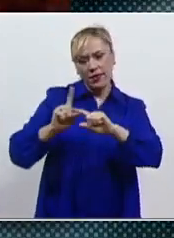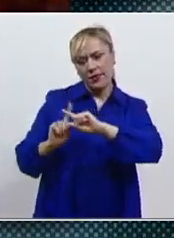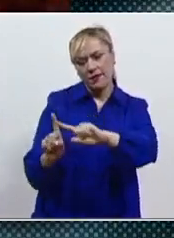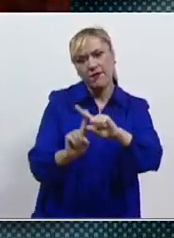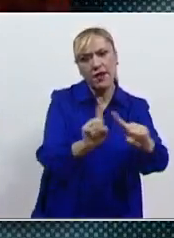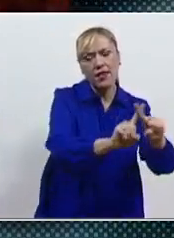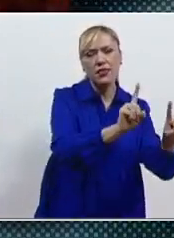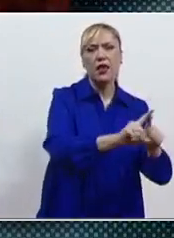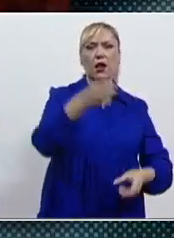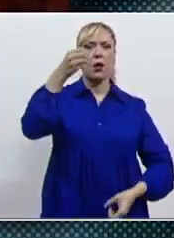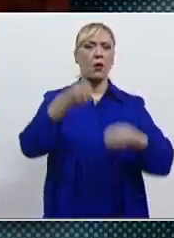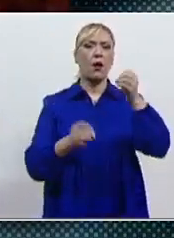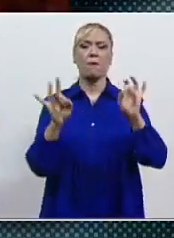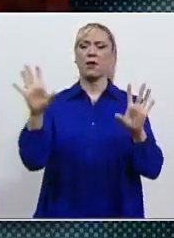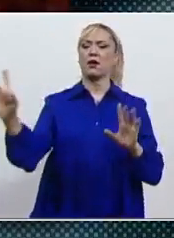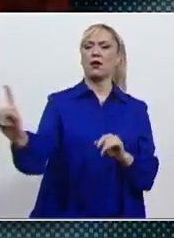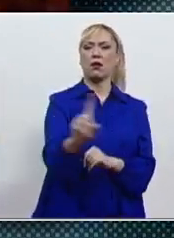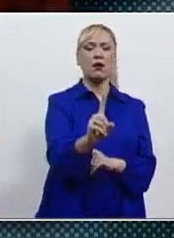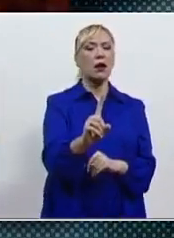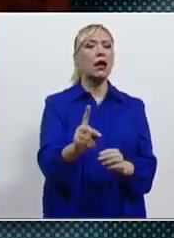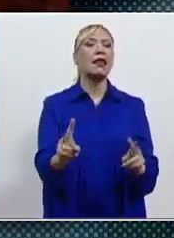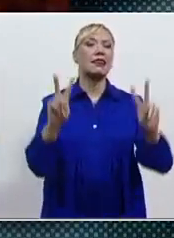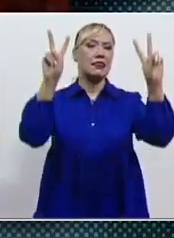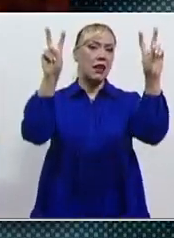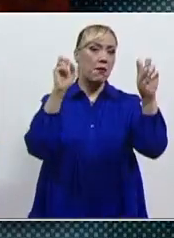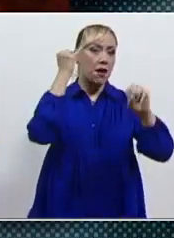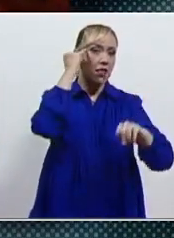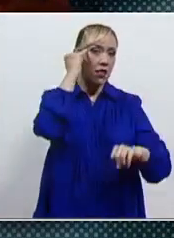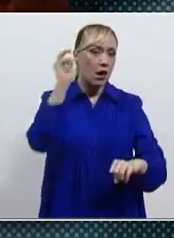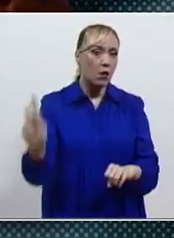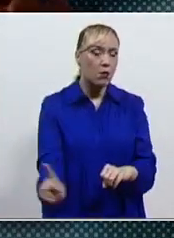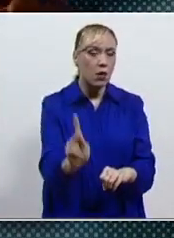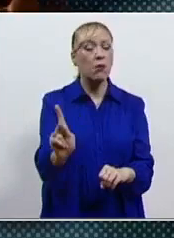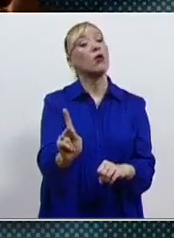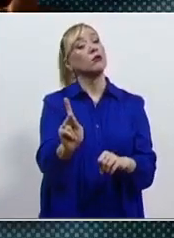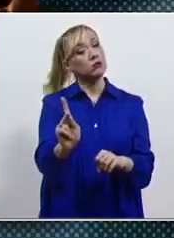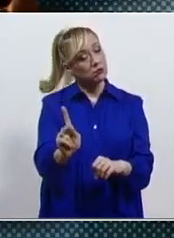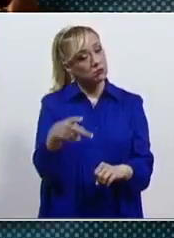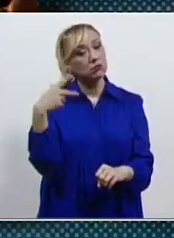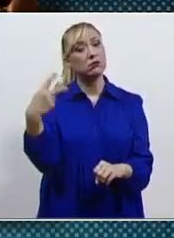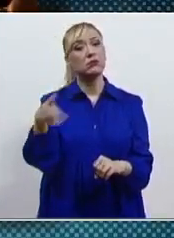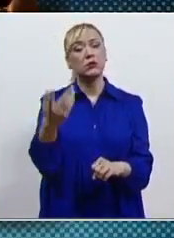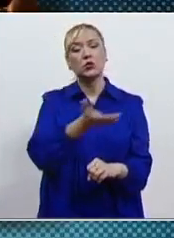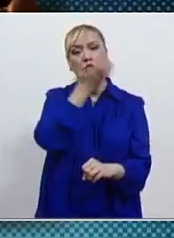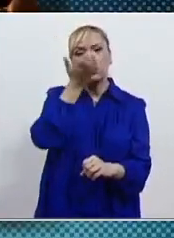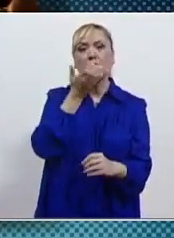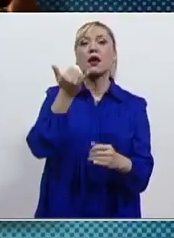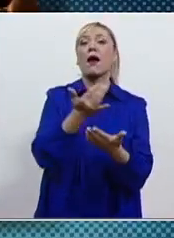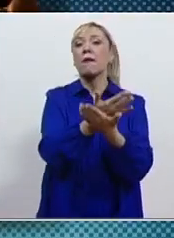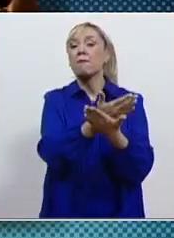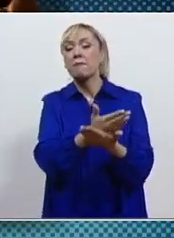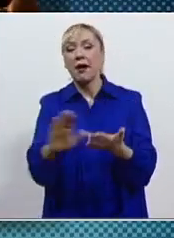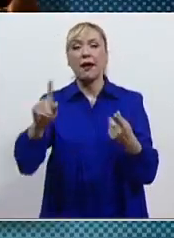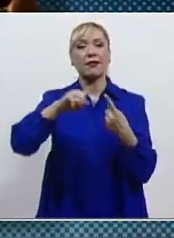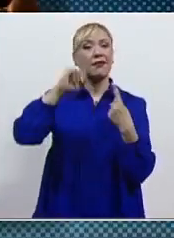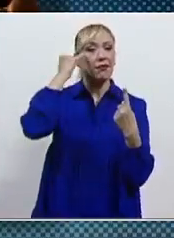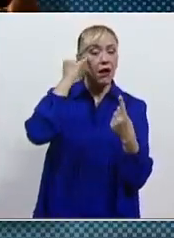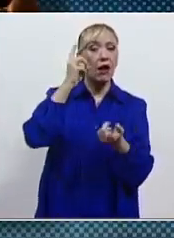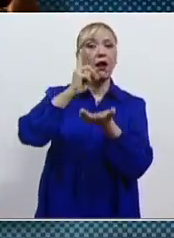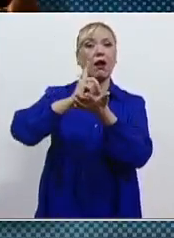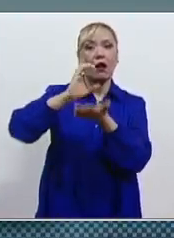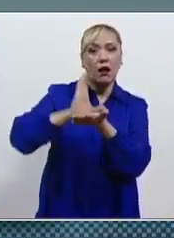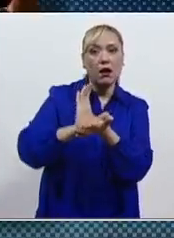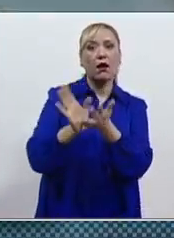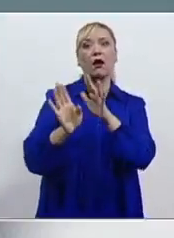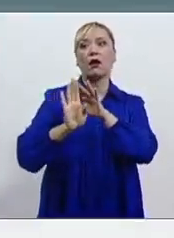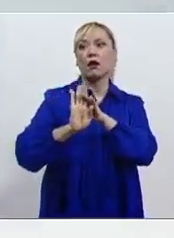la Sala de Asuntos Indígenas, con principios de jurisdicción indígena, interseccionalidad, transversalidad y enfoque de